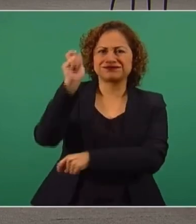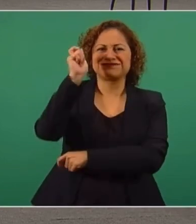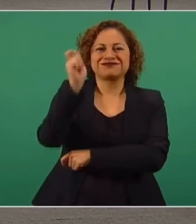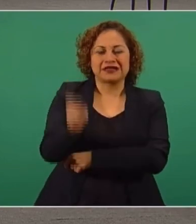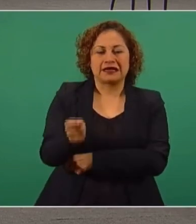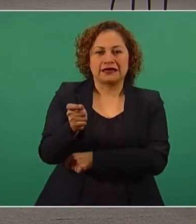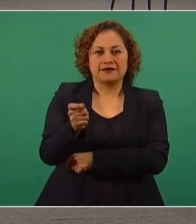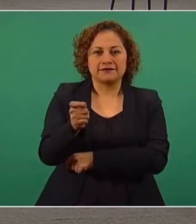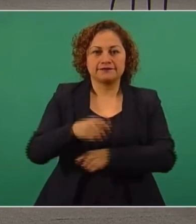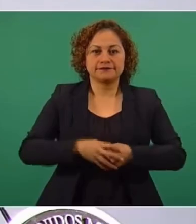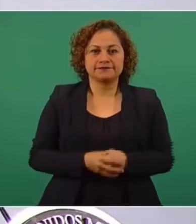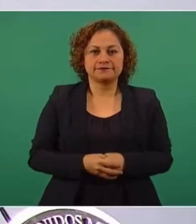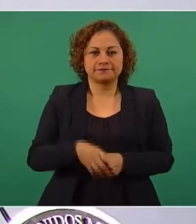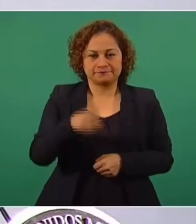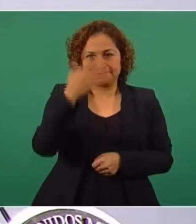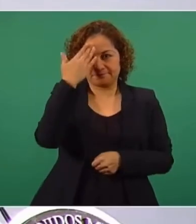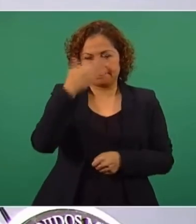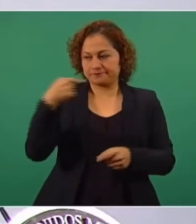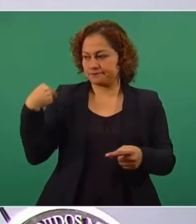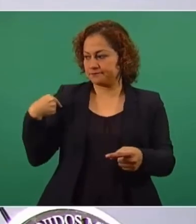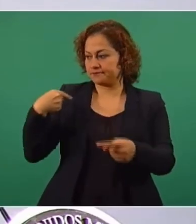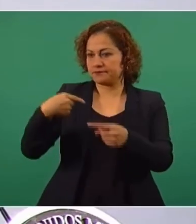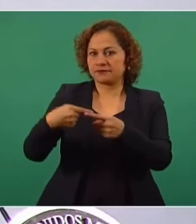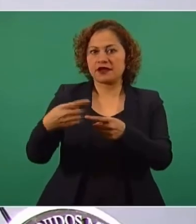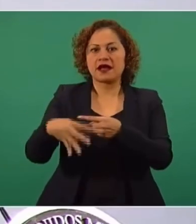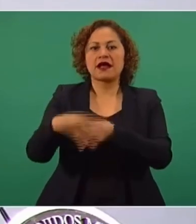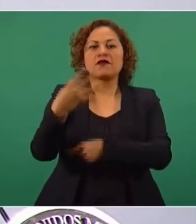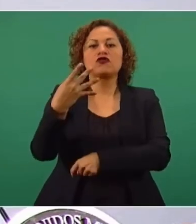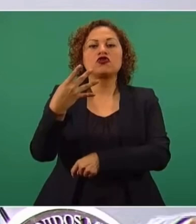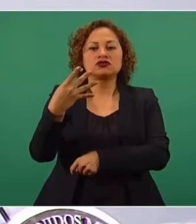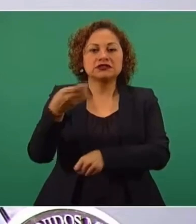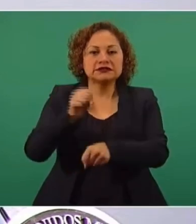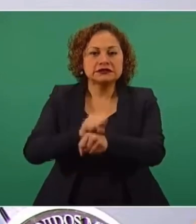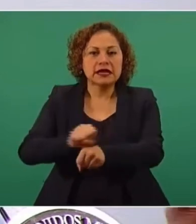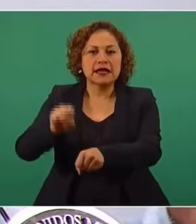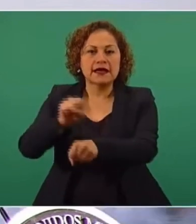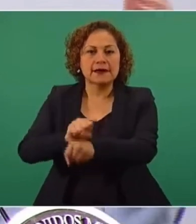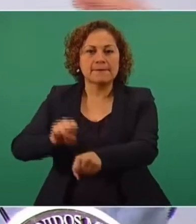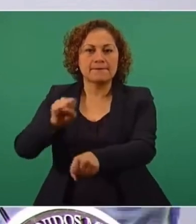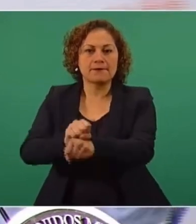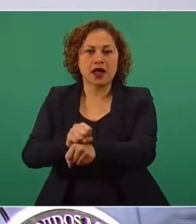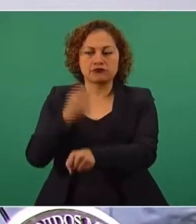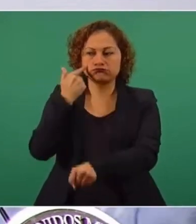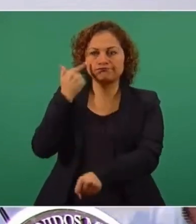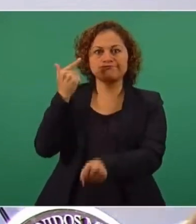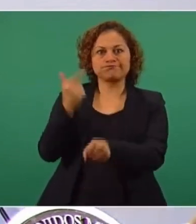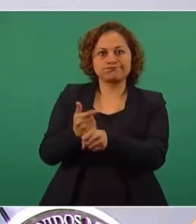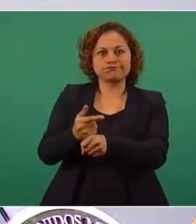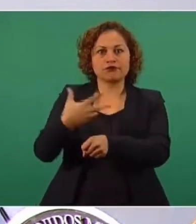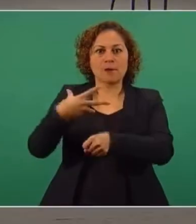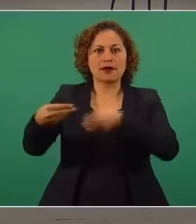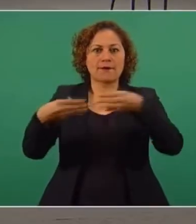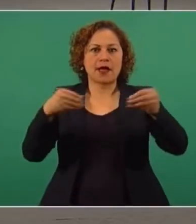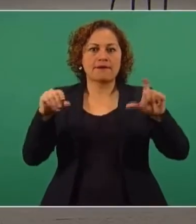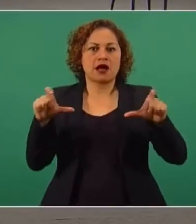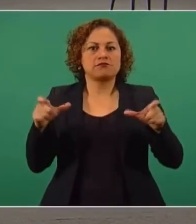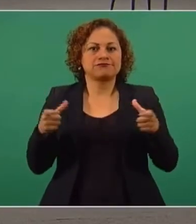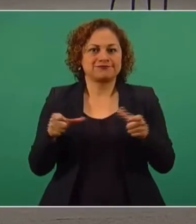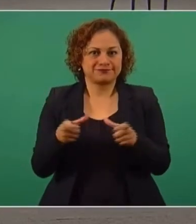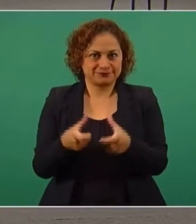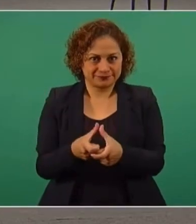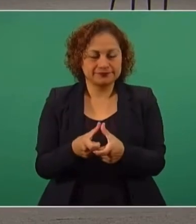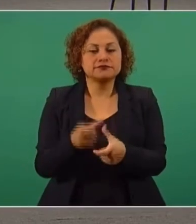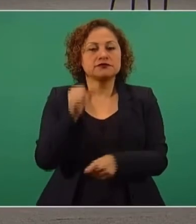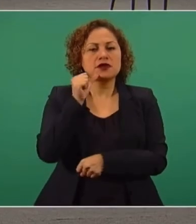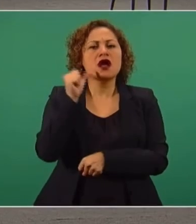durante 14 semanas consecutivas de la epidemia. Ayer decíamos, existen varios indicadores de